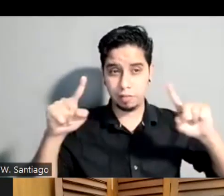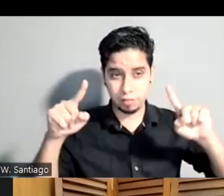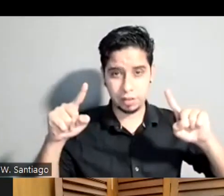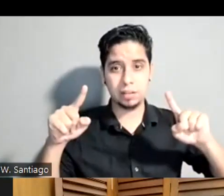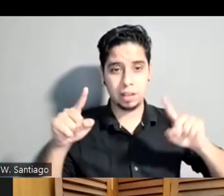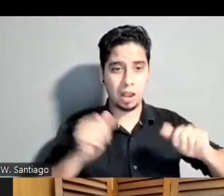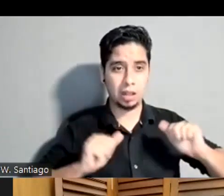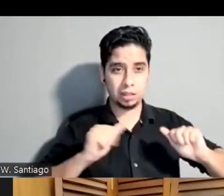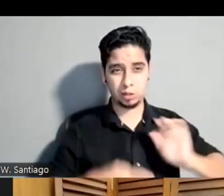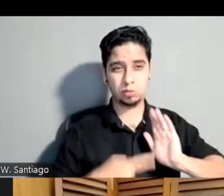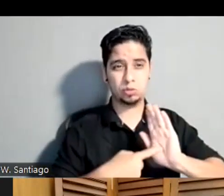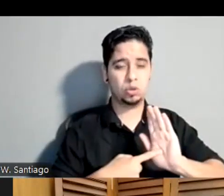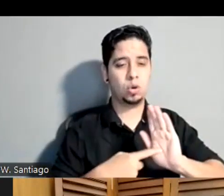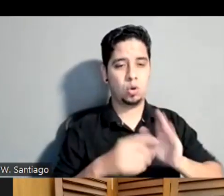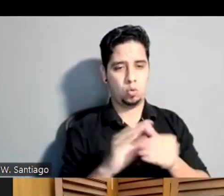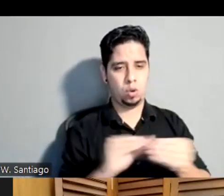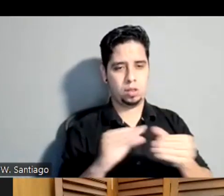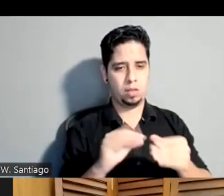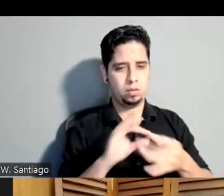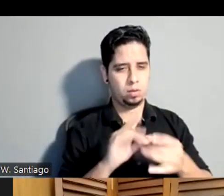logró. Cuéntanos un poquito sobre eso.